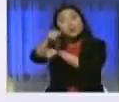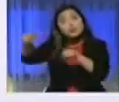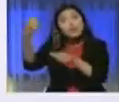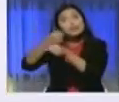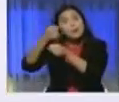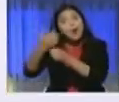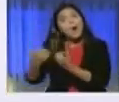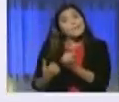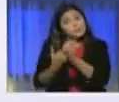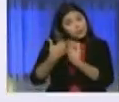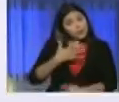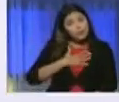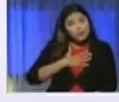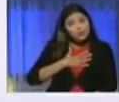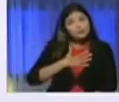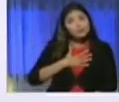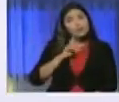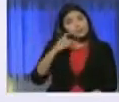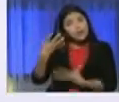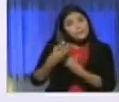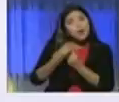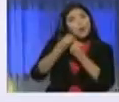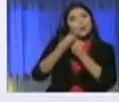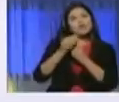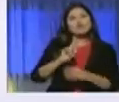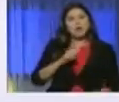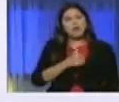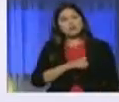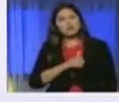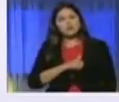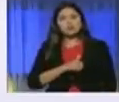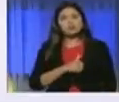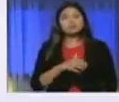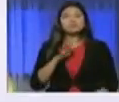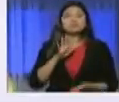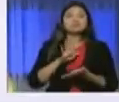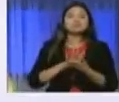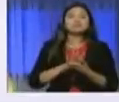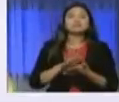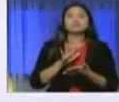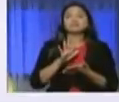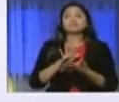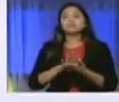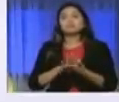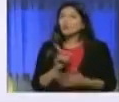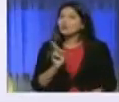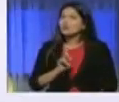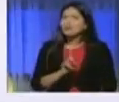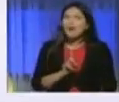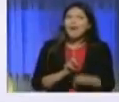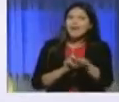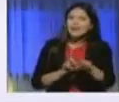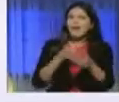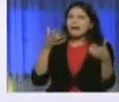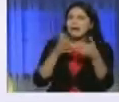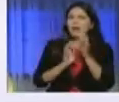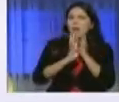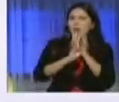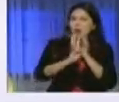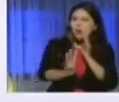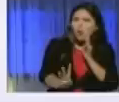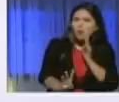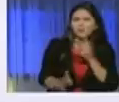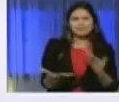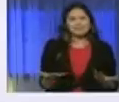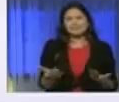acompañen, que no tengan una actitud pasiva en la guerra que nos tienen con las colas. No tengan una